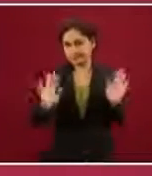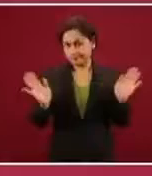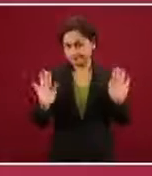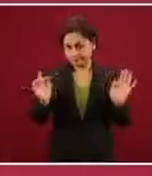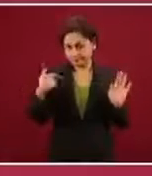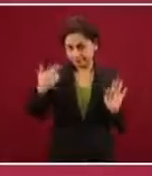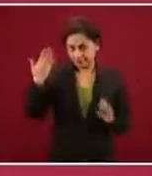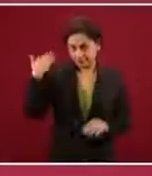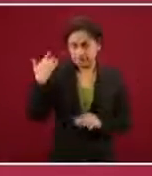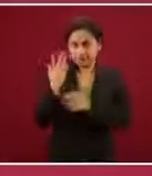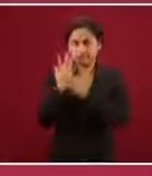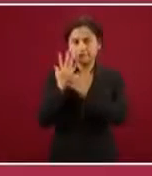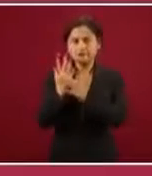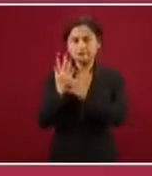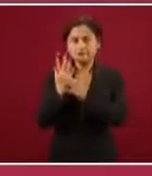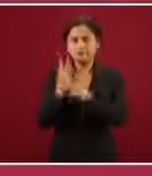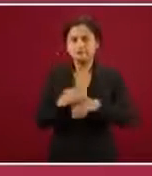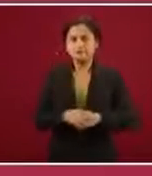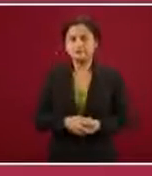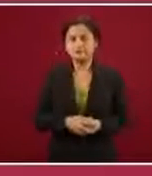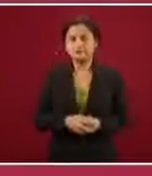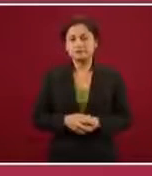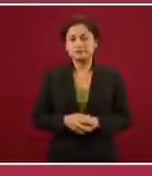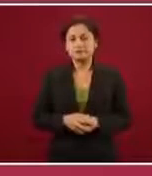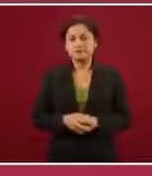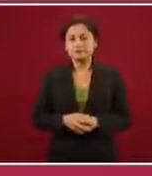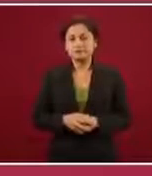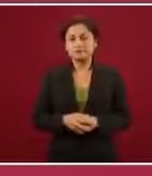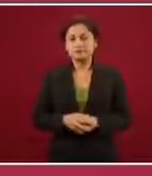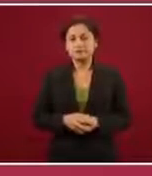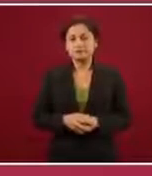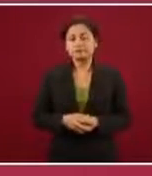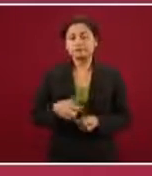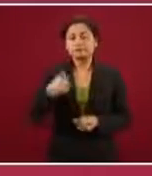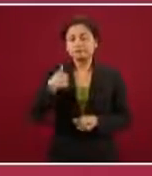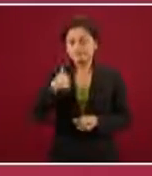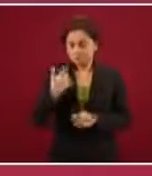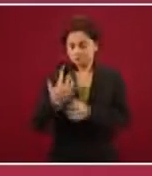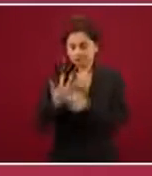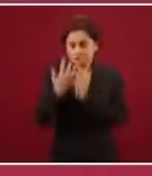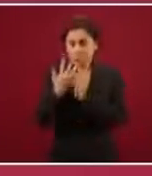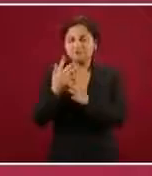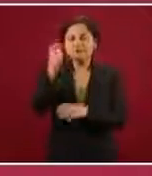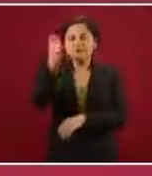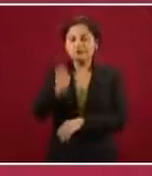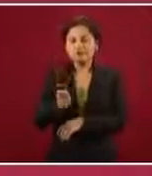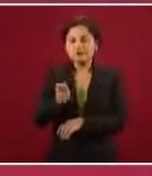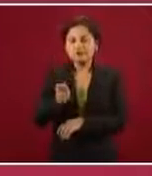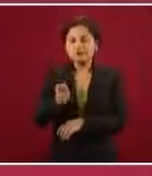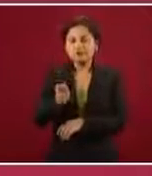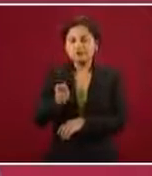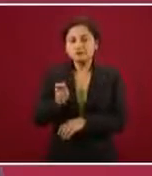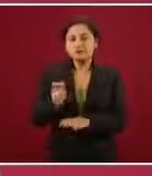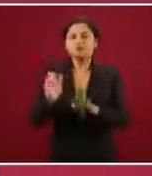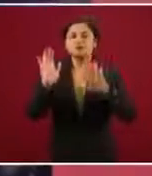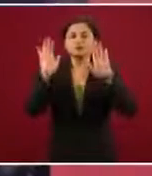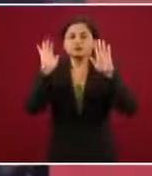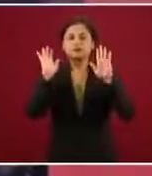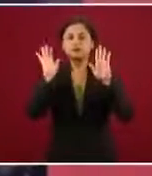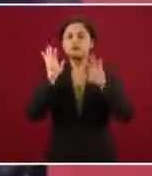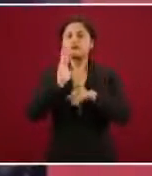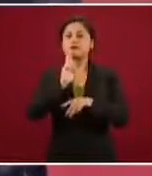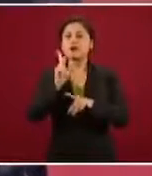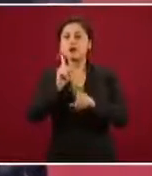que pensaba que era mejor condenar el modelo